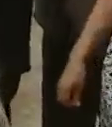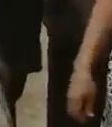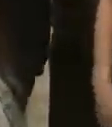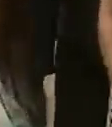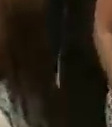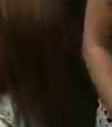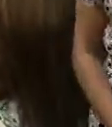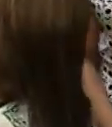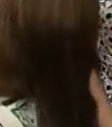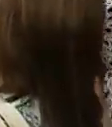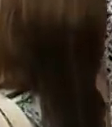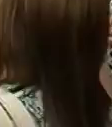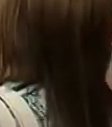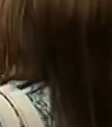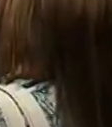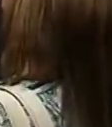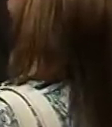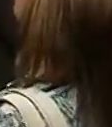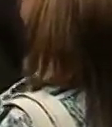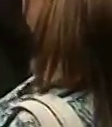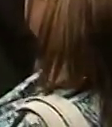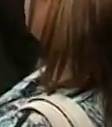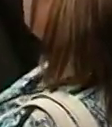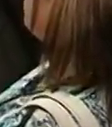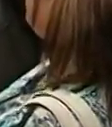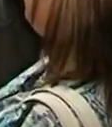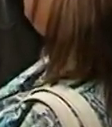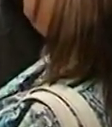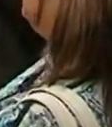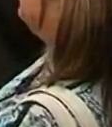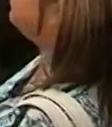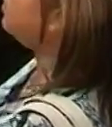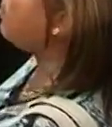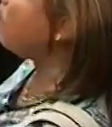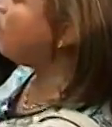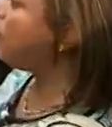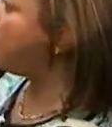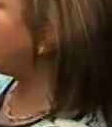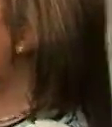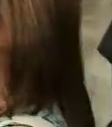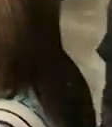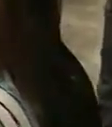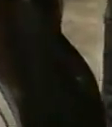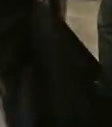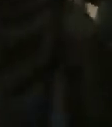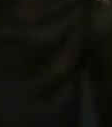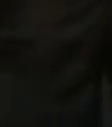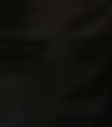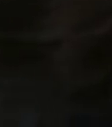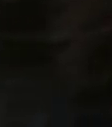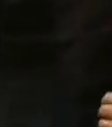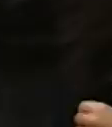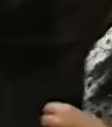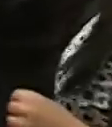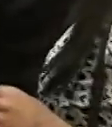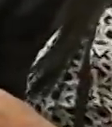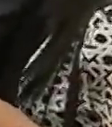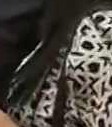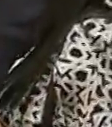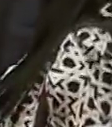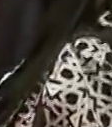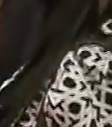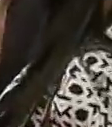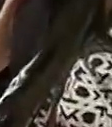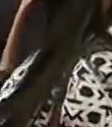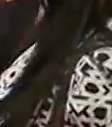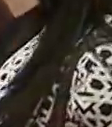los Estados Unidos y otros países en contra de su soberanía y su estabilidad. En este contexto, recordemos